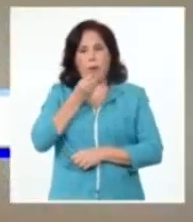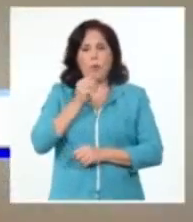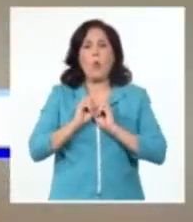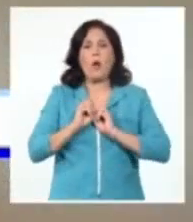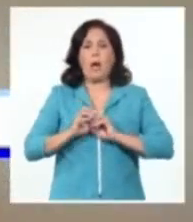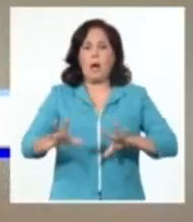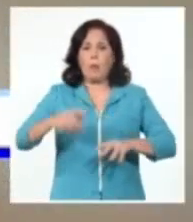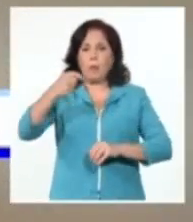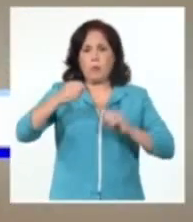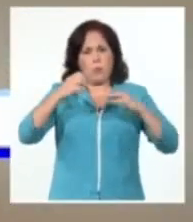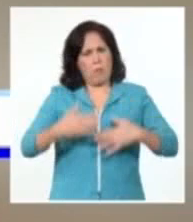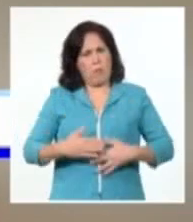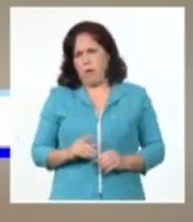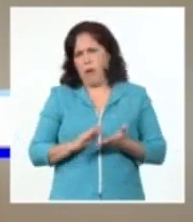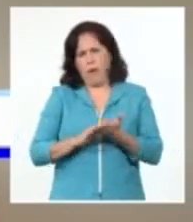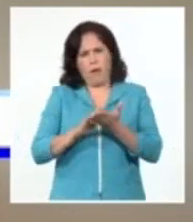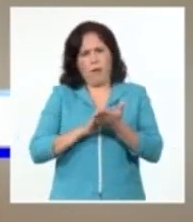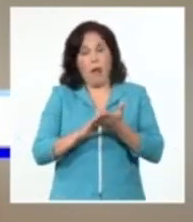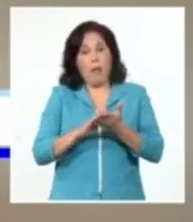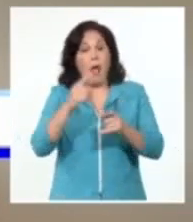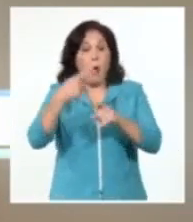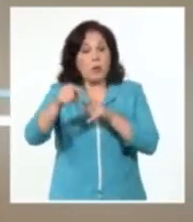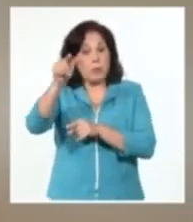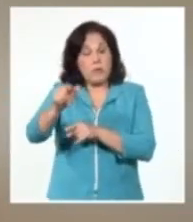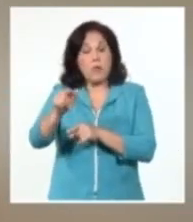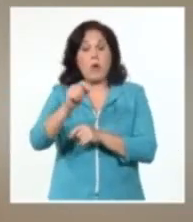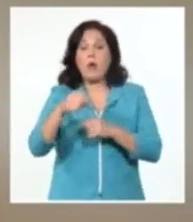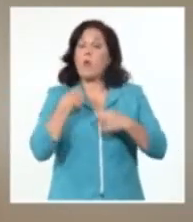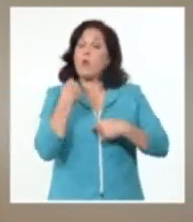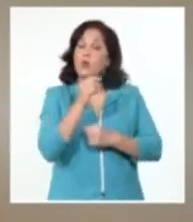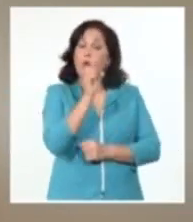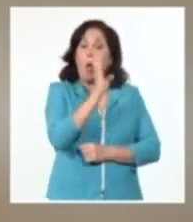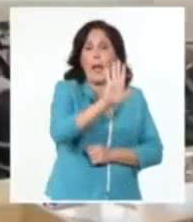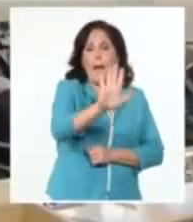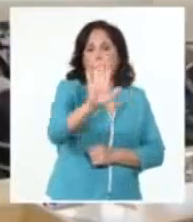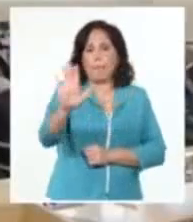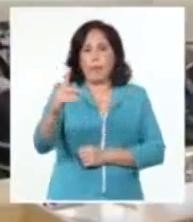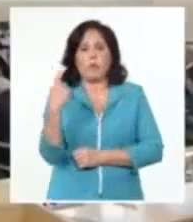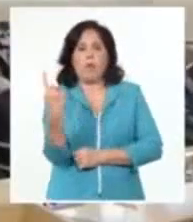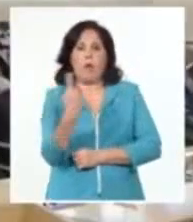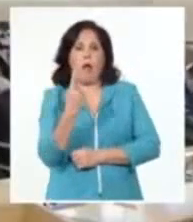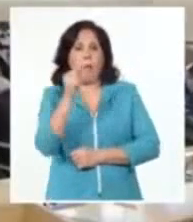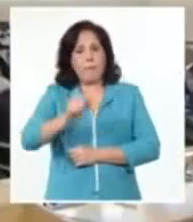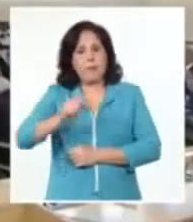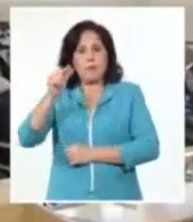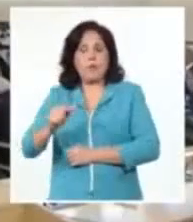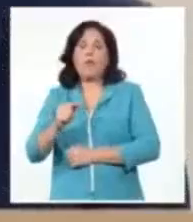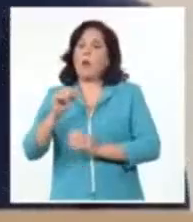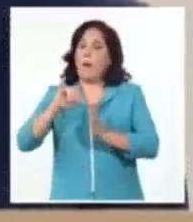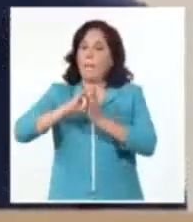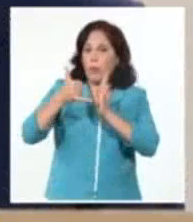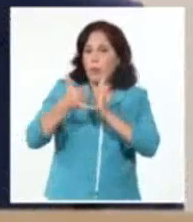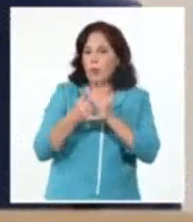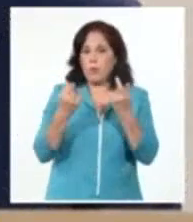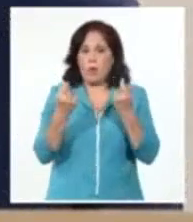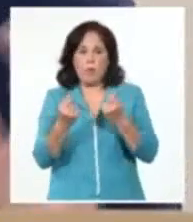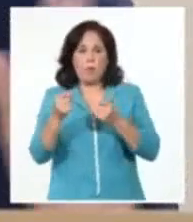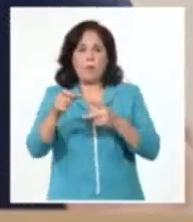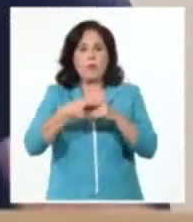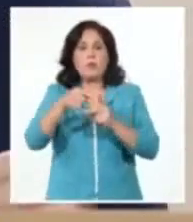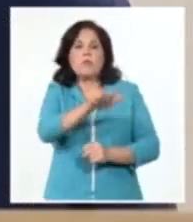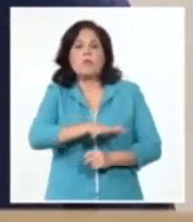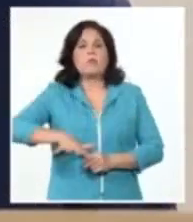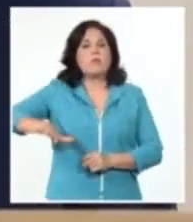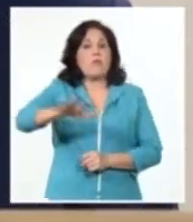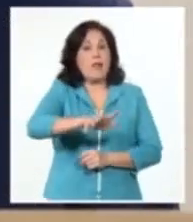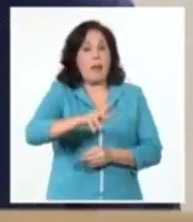en derechos humanos, juzgar a los demás, ni politizar y estigmatizar a estados soberanos y proyectos económicos sociales que